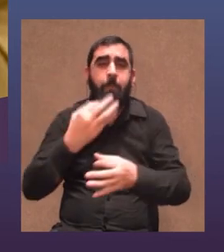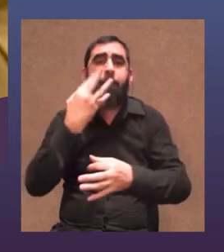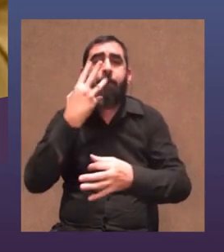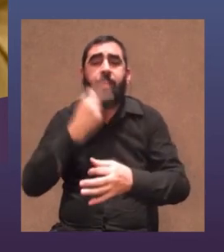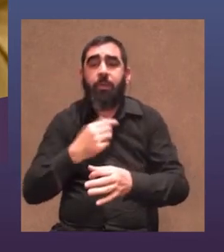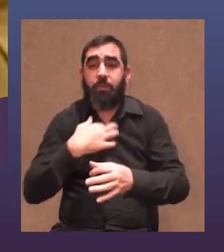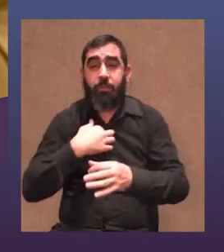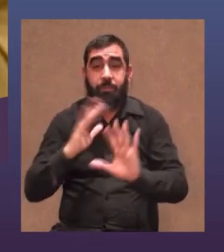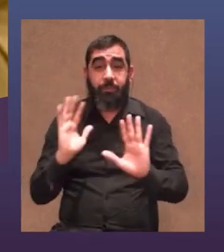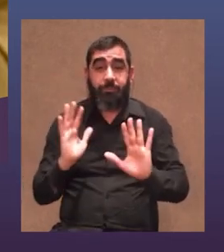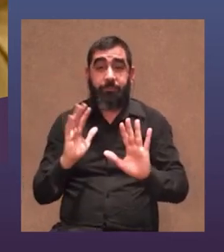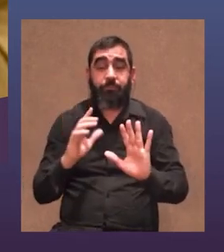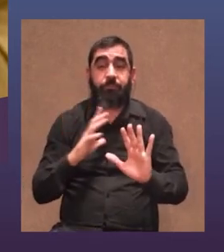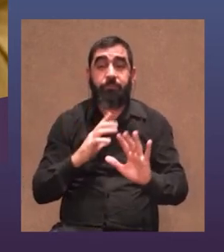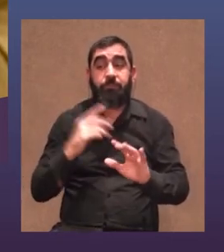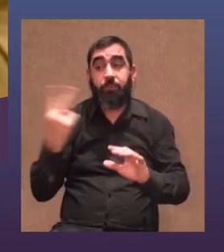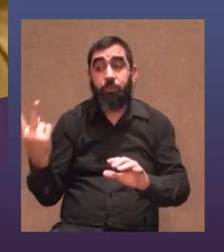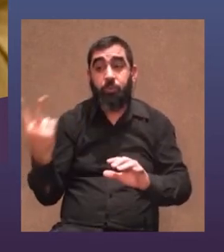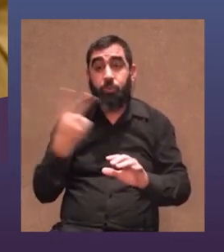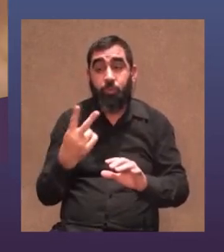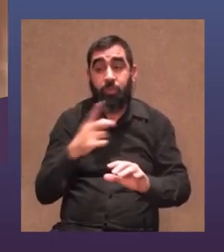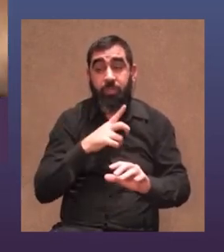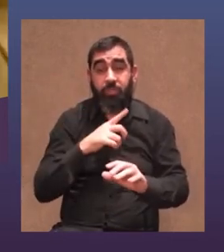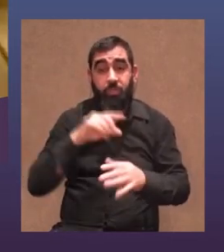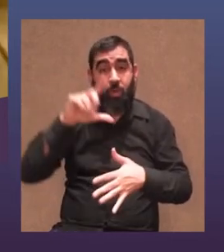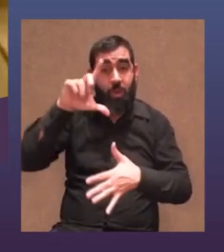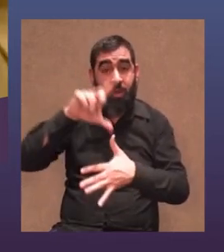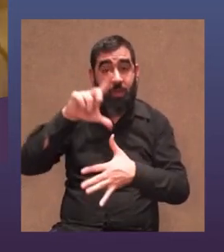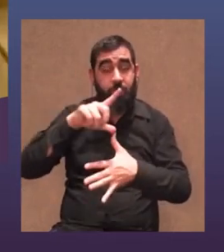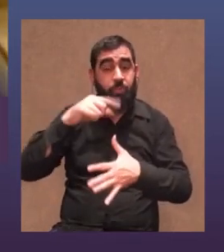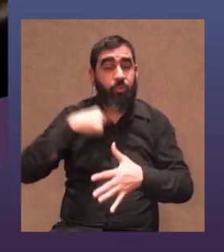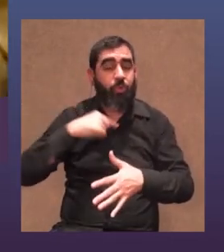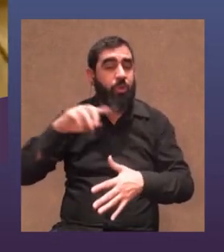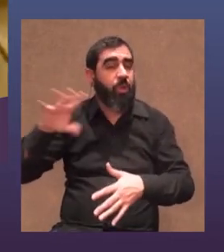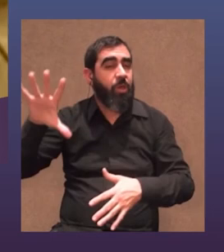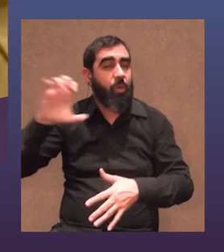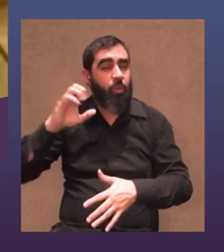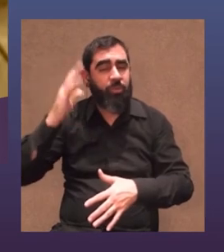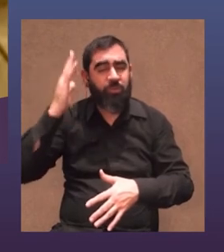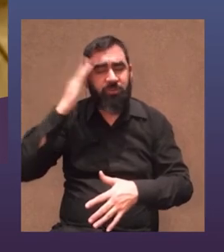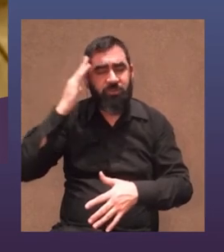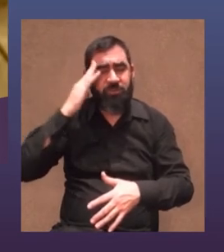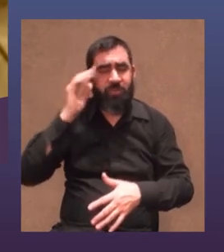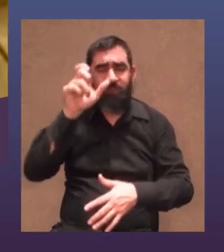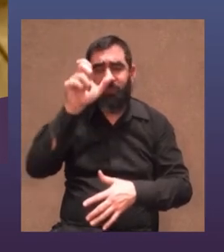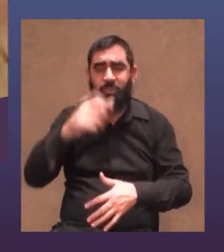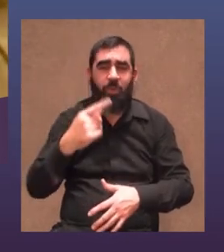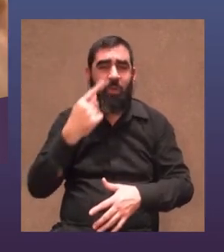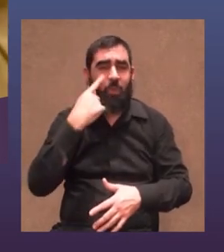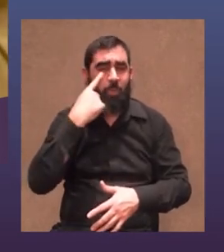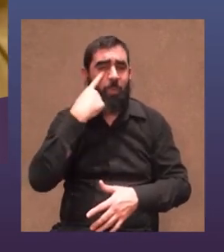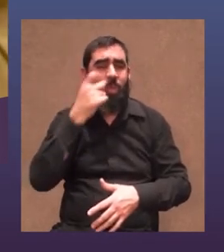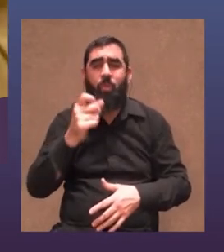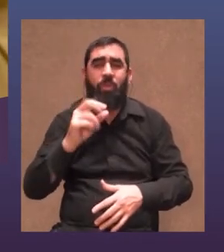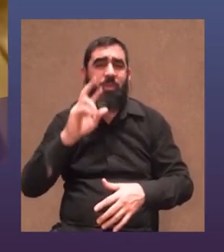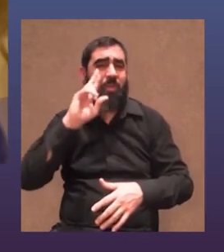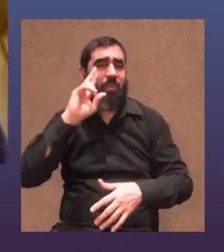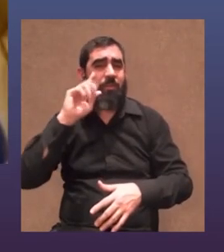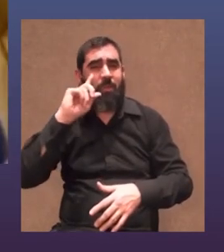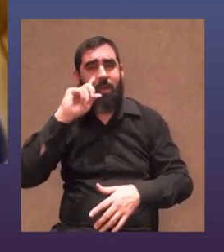Tienen tanto Villalobos como Piazzolla, uno los escucha y sabe que es Villalobos y sabe que es Piazzolla, o sea, los